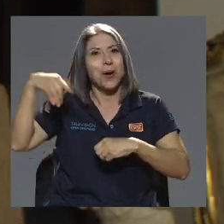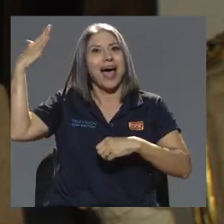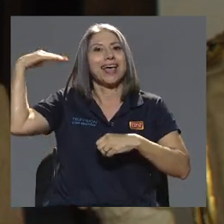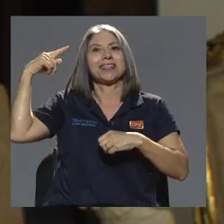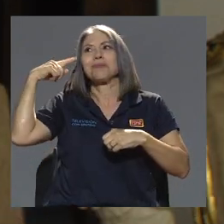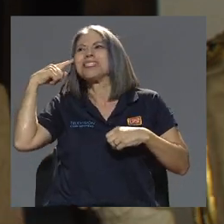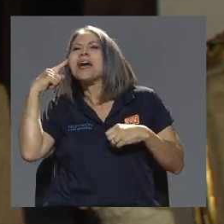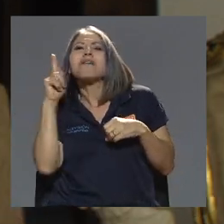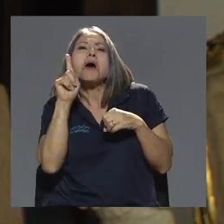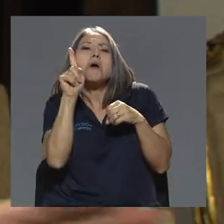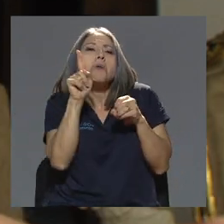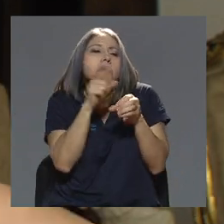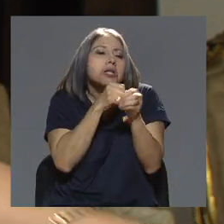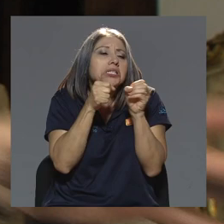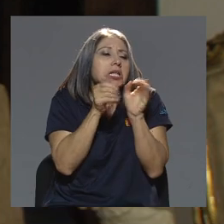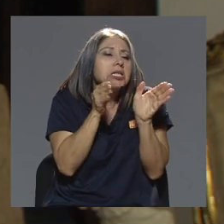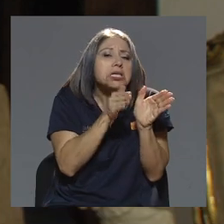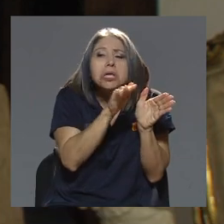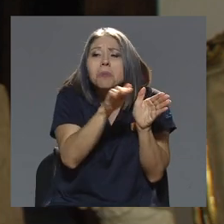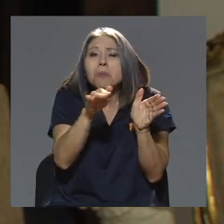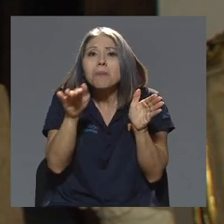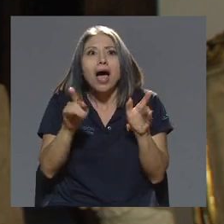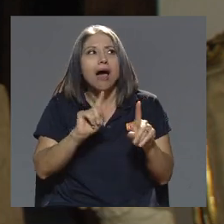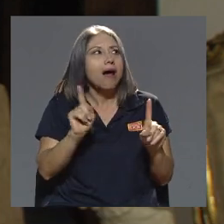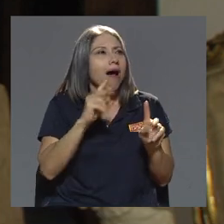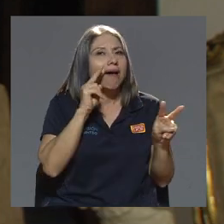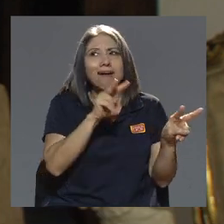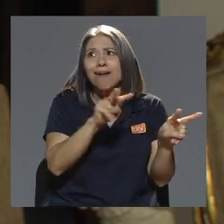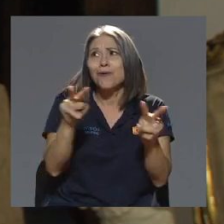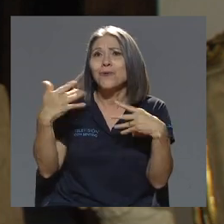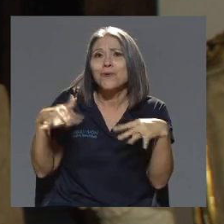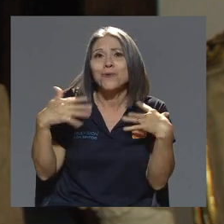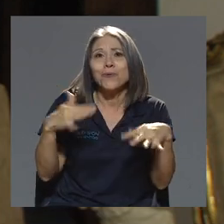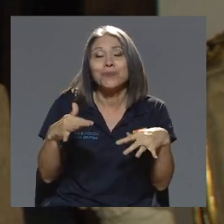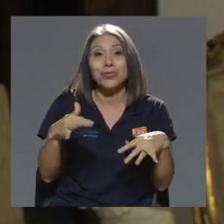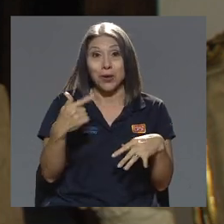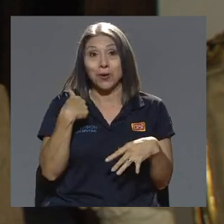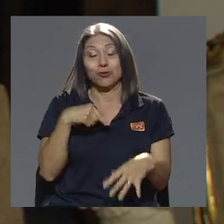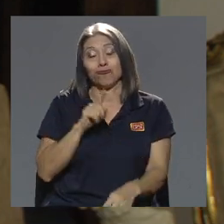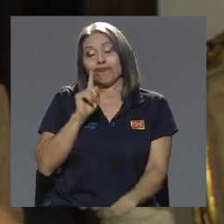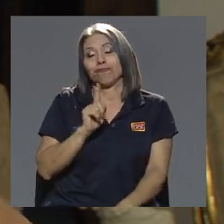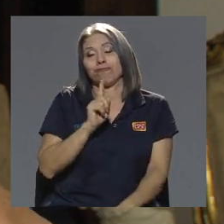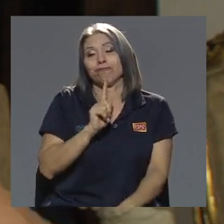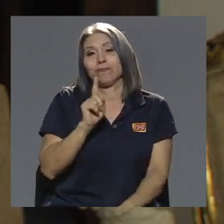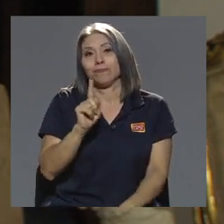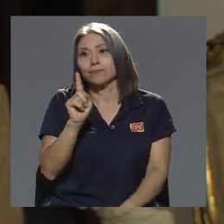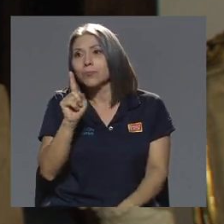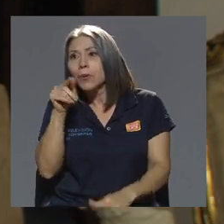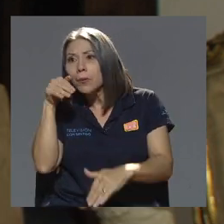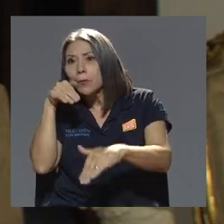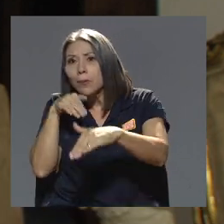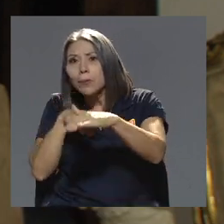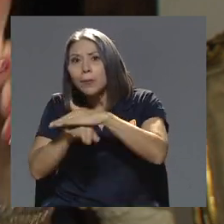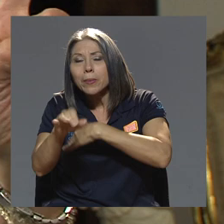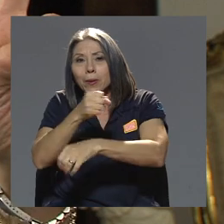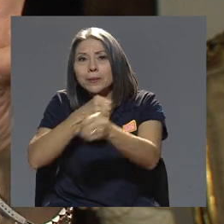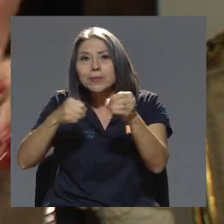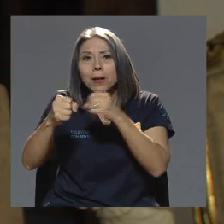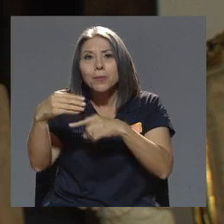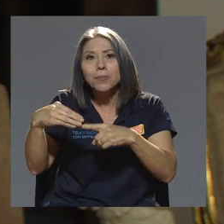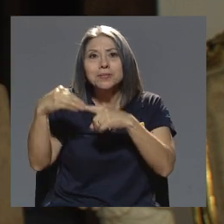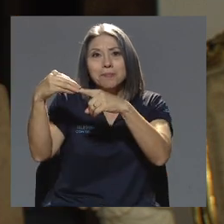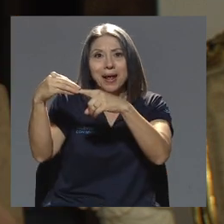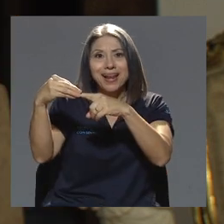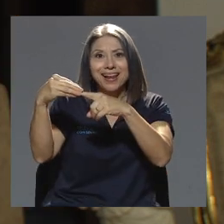con tres o cuatro salitas. Y dije, no, aquí cabe esto. Entro al salón principal, que era donde estaba la panadería y donde murió